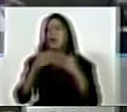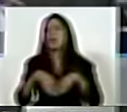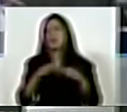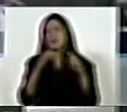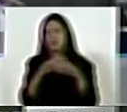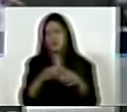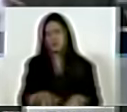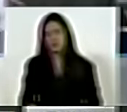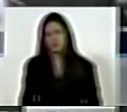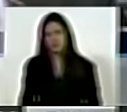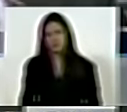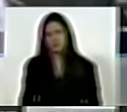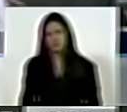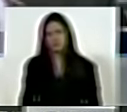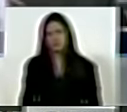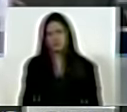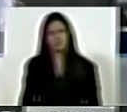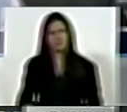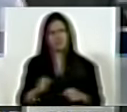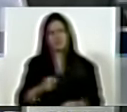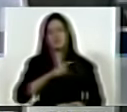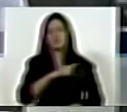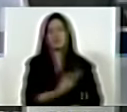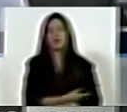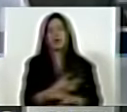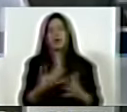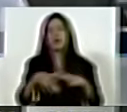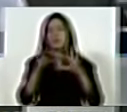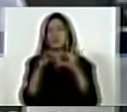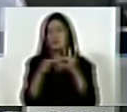organización. Consolidar la unidad.